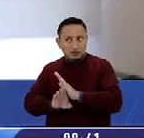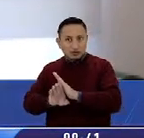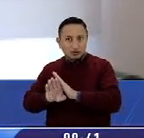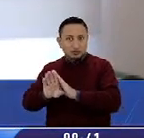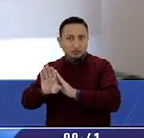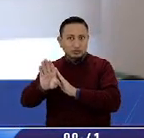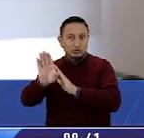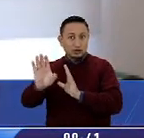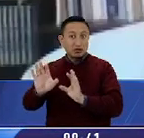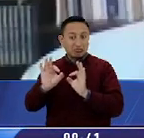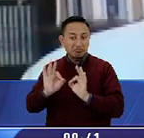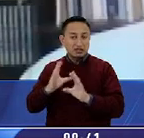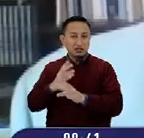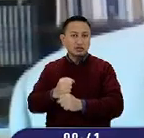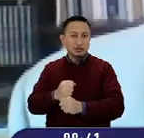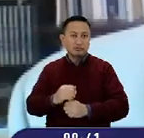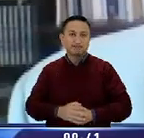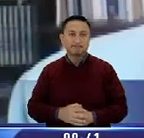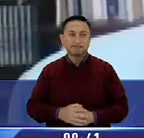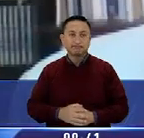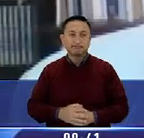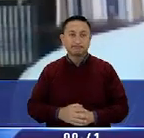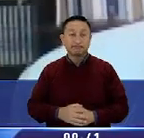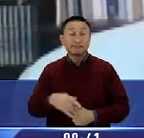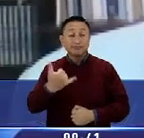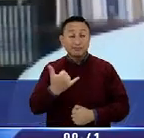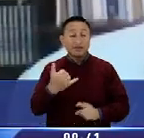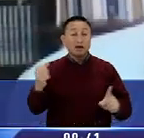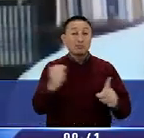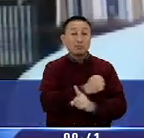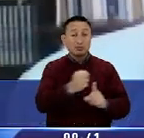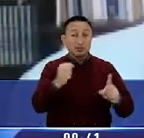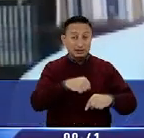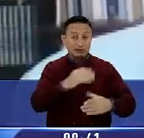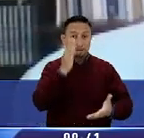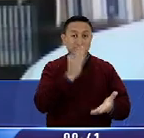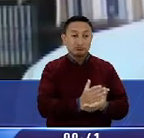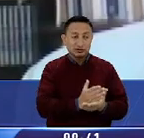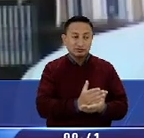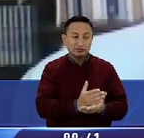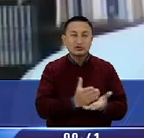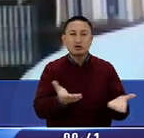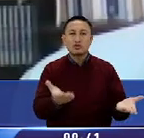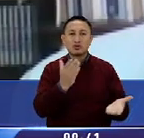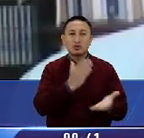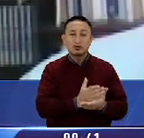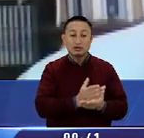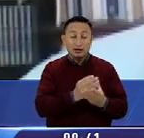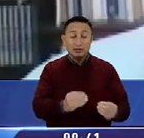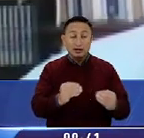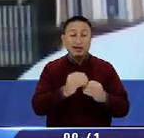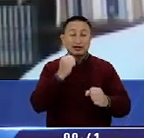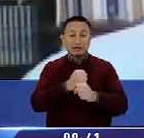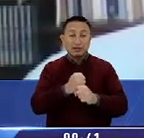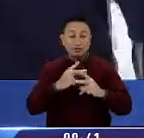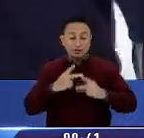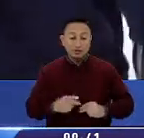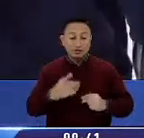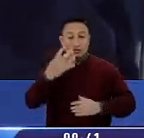desarrollar plenamente. Hay que combatir la violencia, y la violencia, ¿cómo la combate? Con trabajo, con salud y con